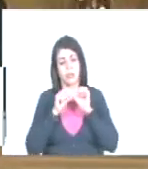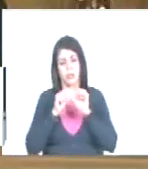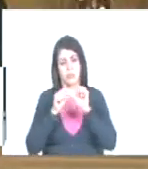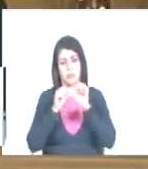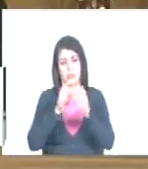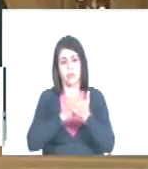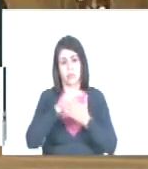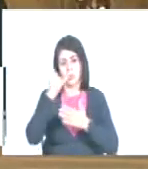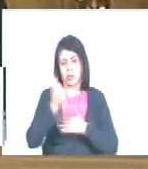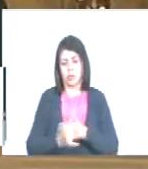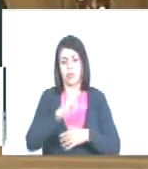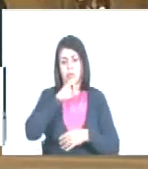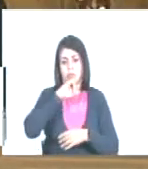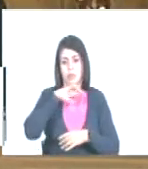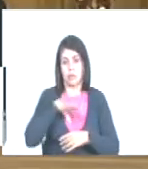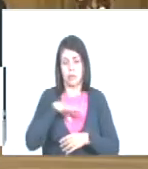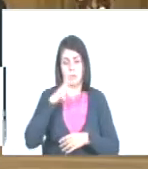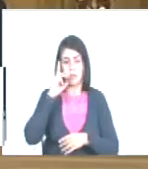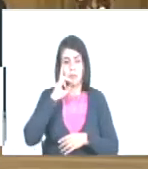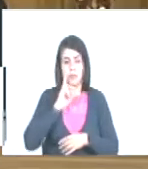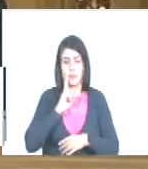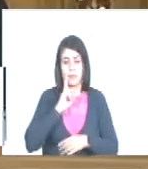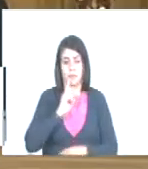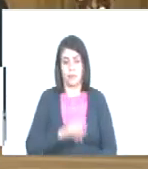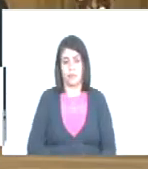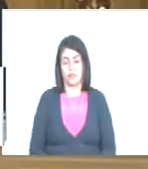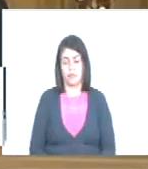al proyecto histórico bolivariano.